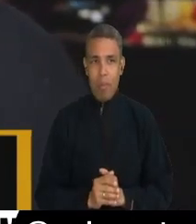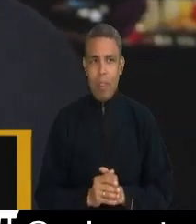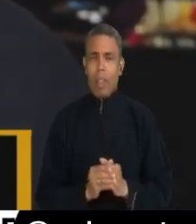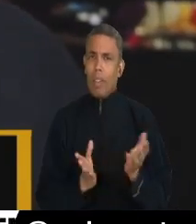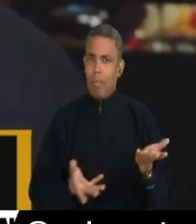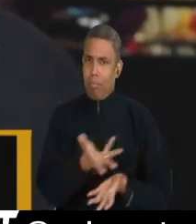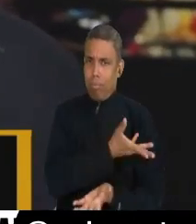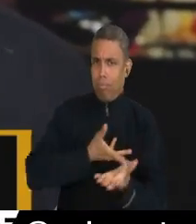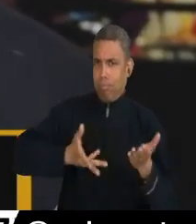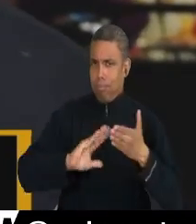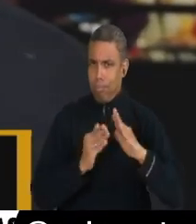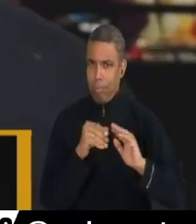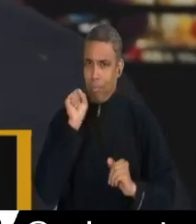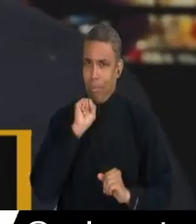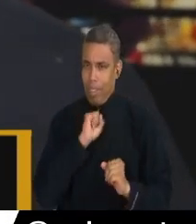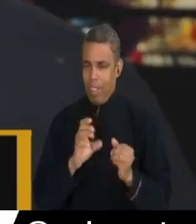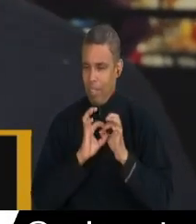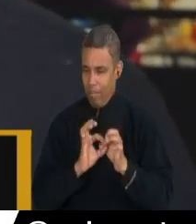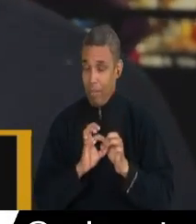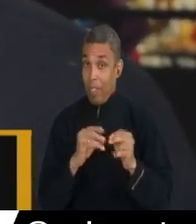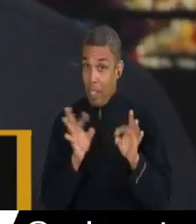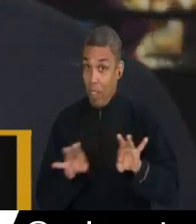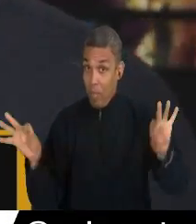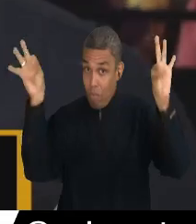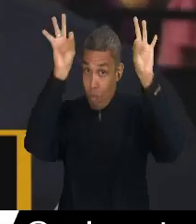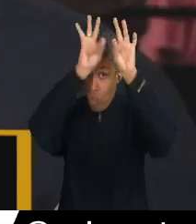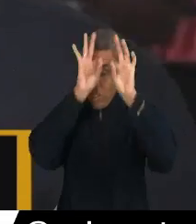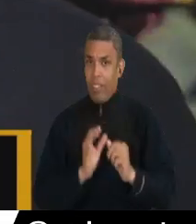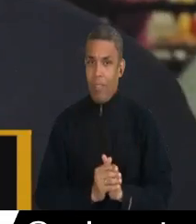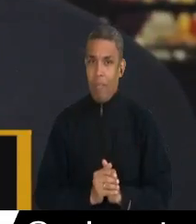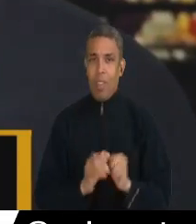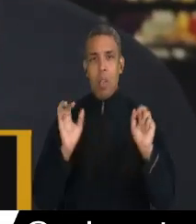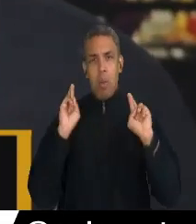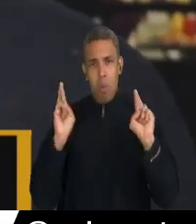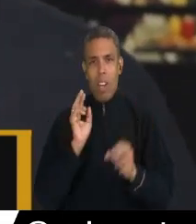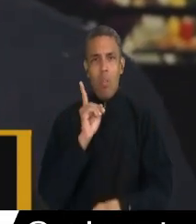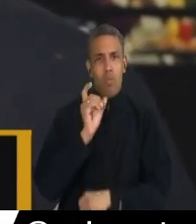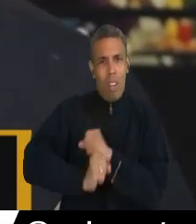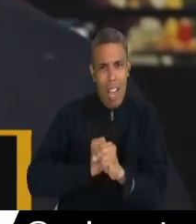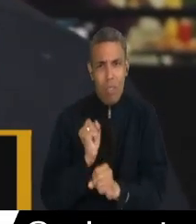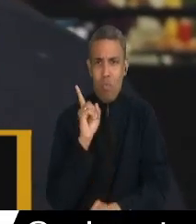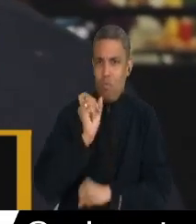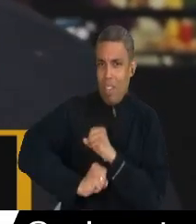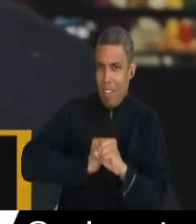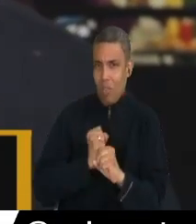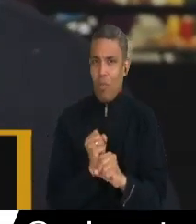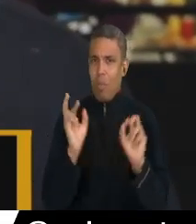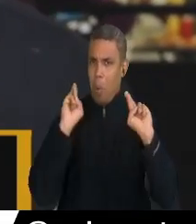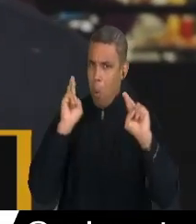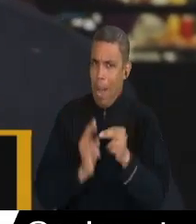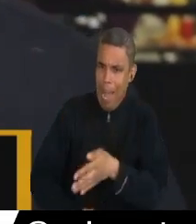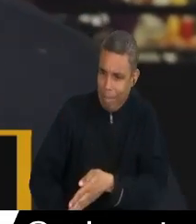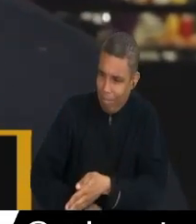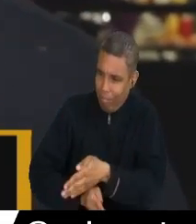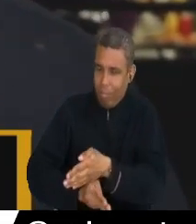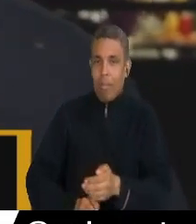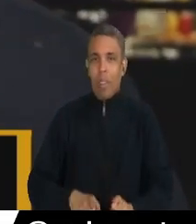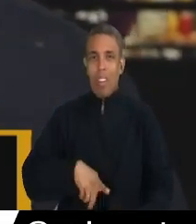de los barranqueños hoy día, importante. Ojalá que esto siguiera haciéndose. Barranca Bermeja es una